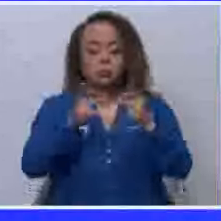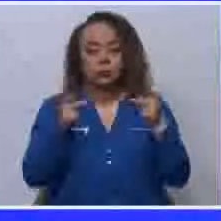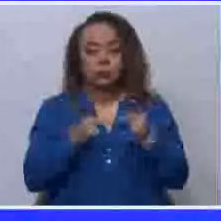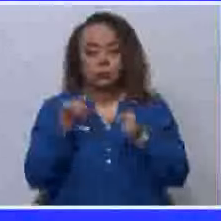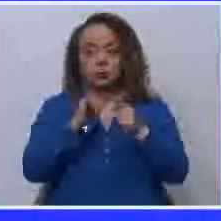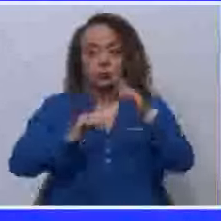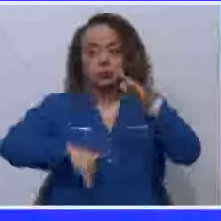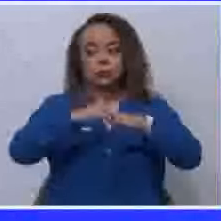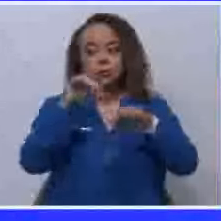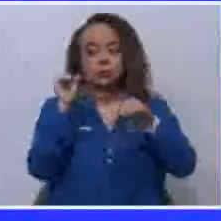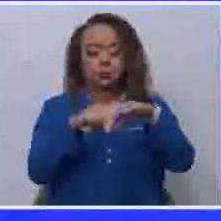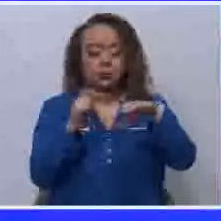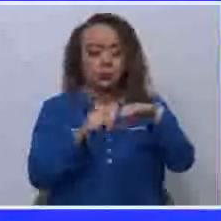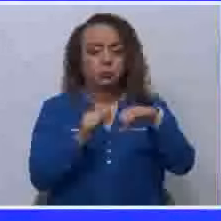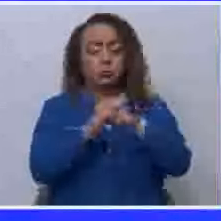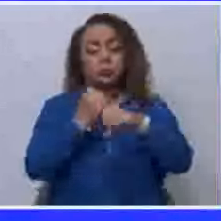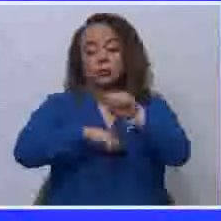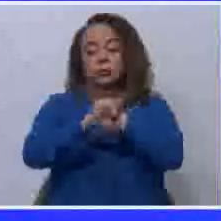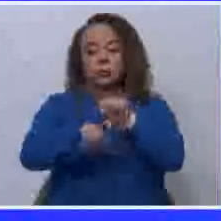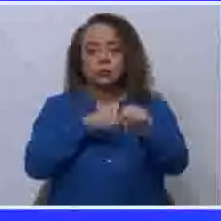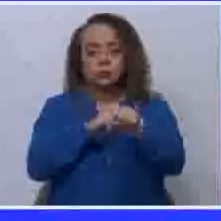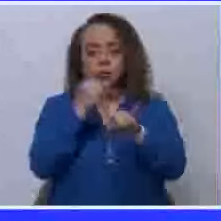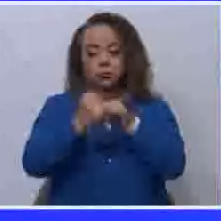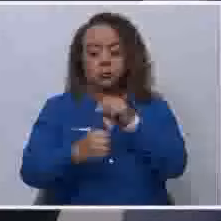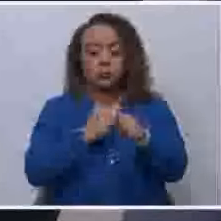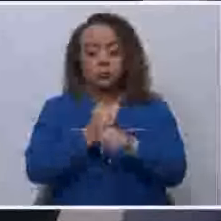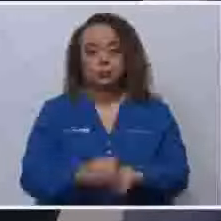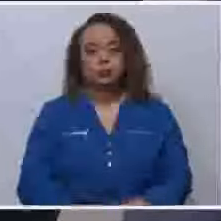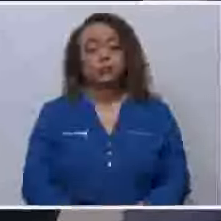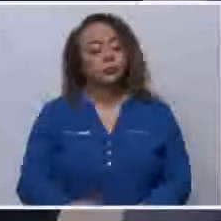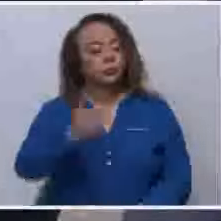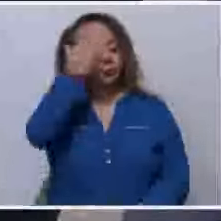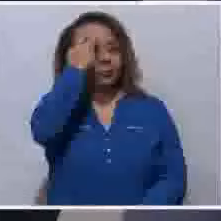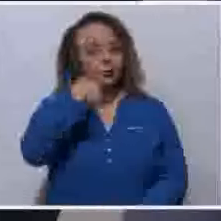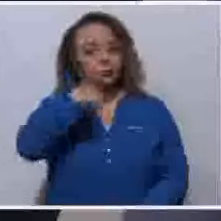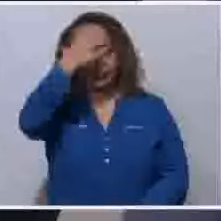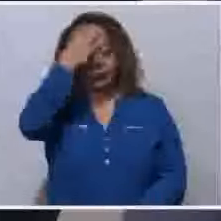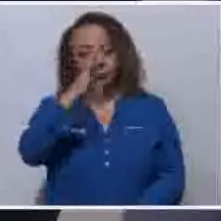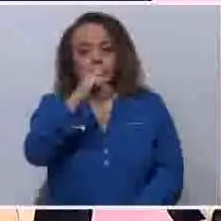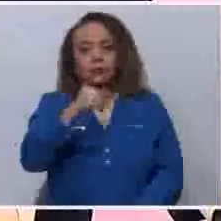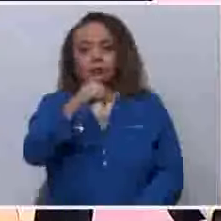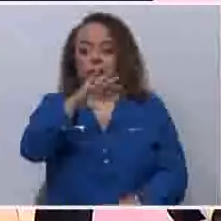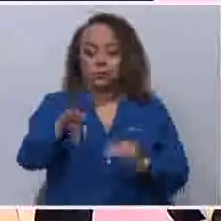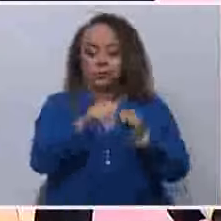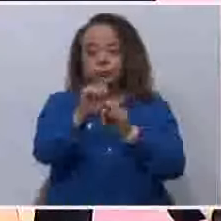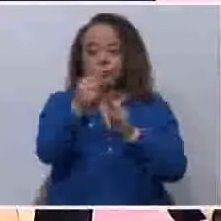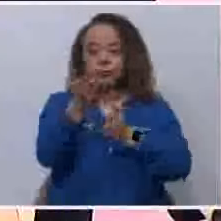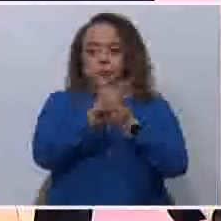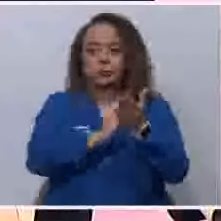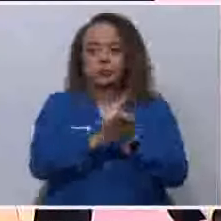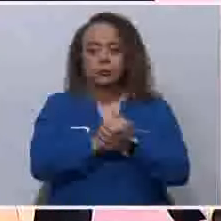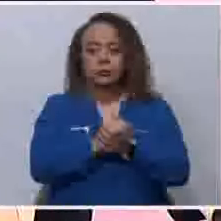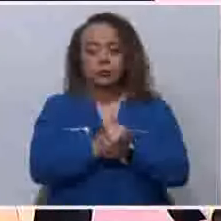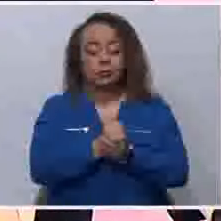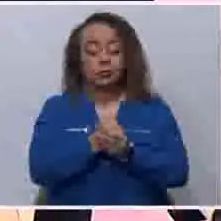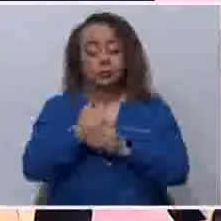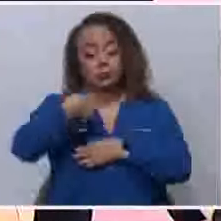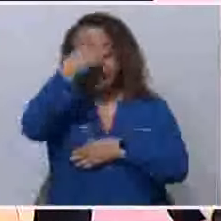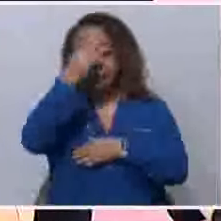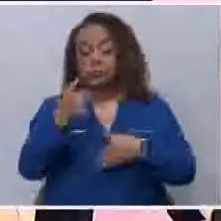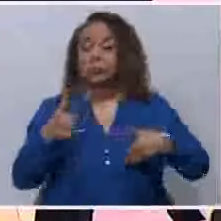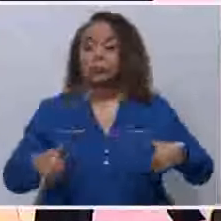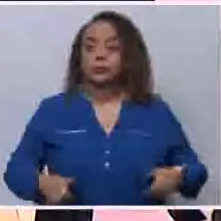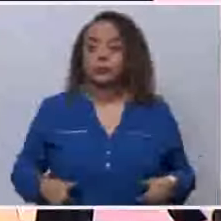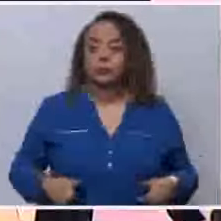como máximos goleadores del fútbol nacional en los últimos años. Porque yo creo, y ahí voy a la otra parte, porque yo creo que los